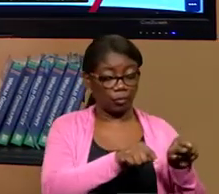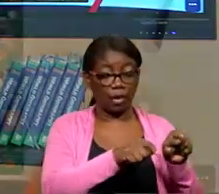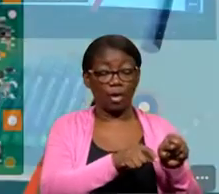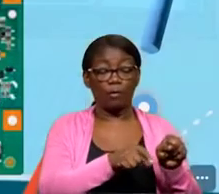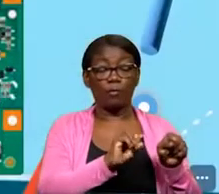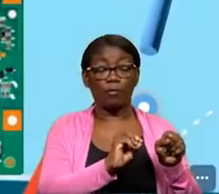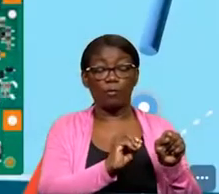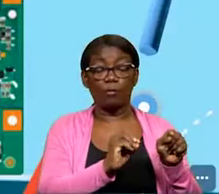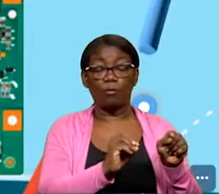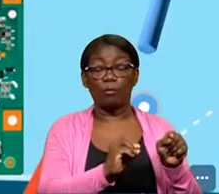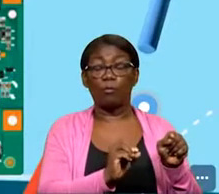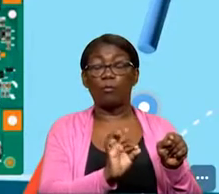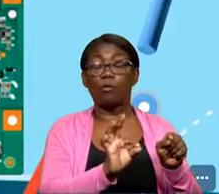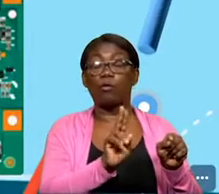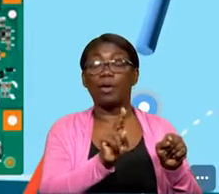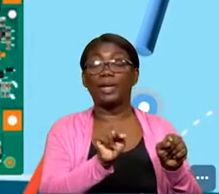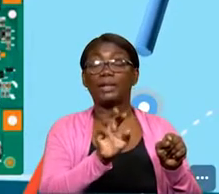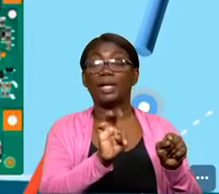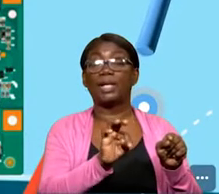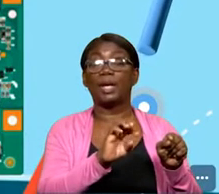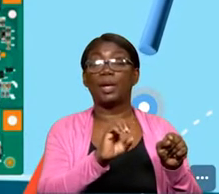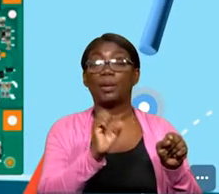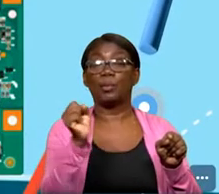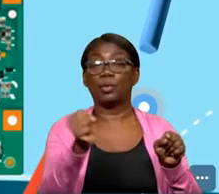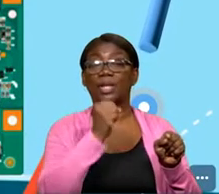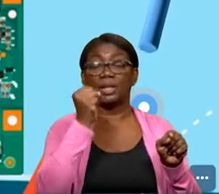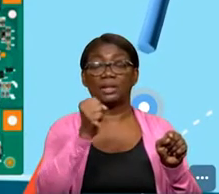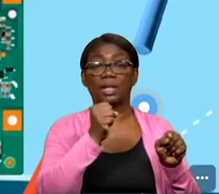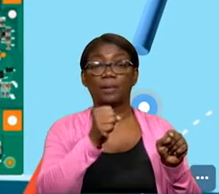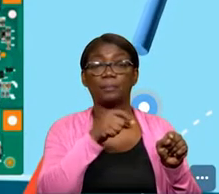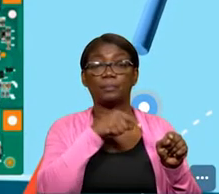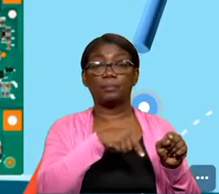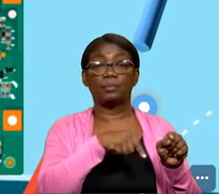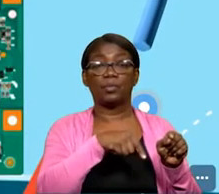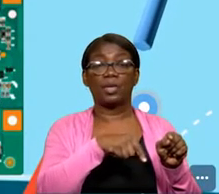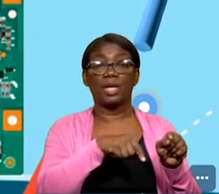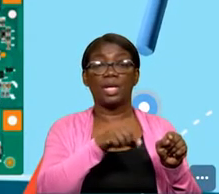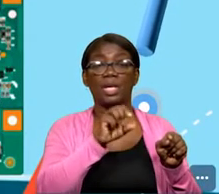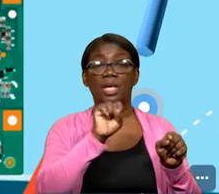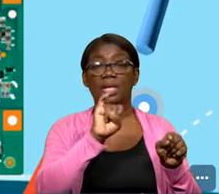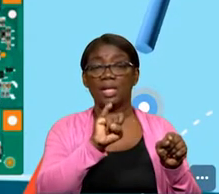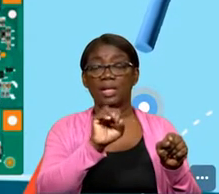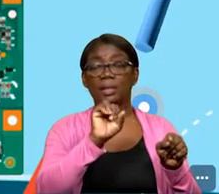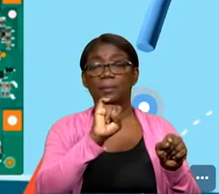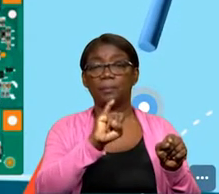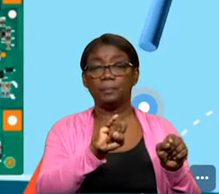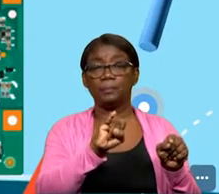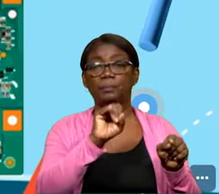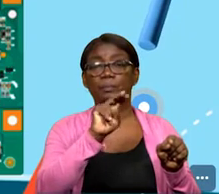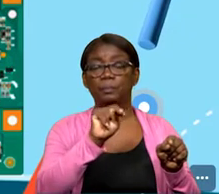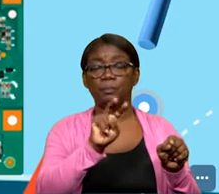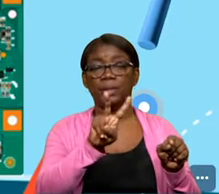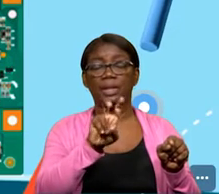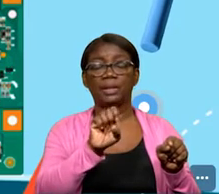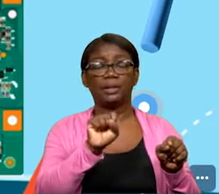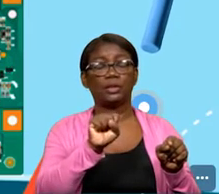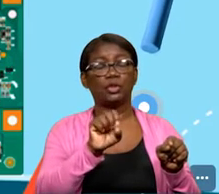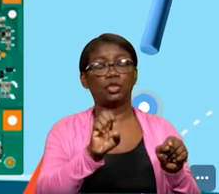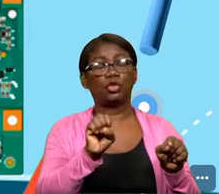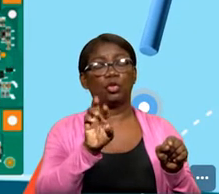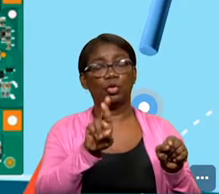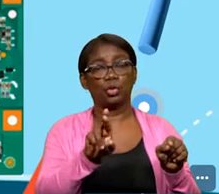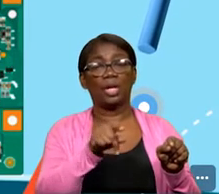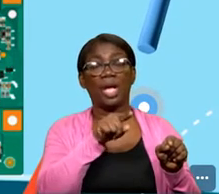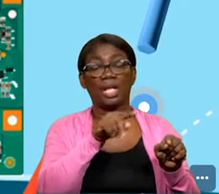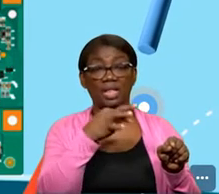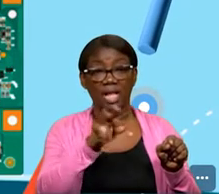potencia. ¿Okay? Normalmente a esa tarjeta de potencia se le conoce como inversor. Recuerden de que él tiene la